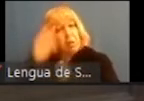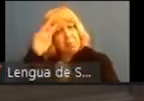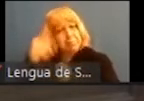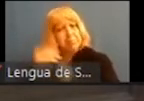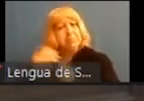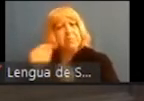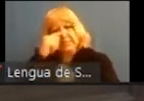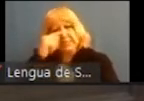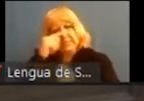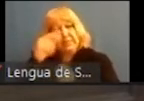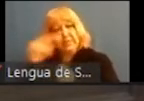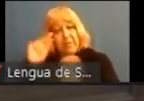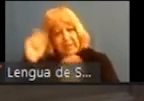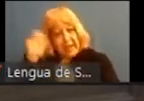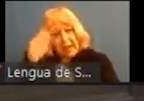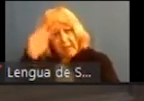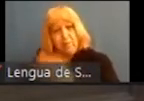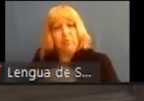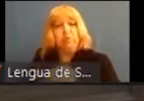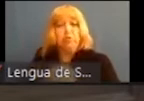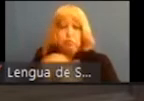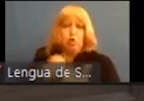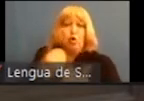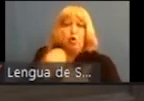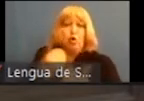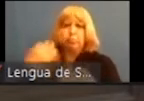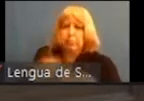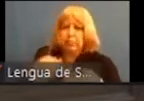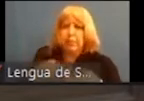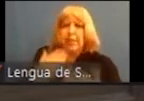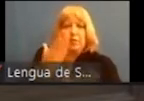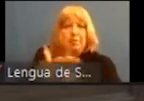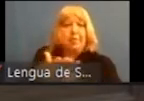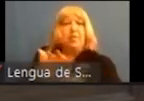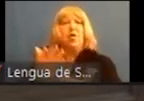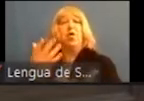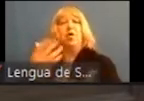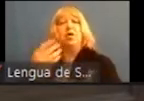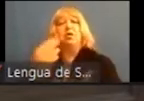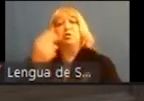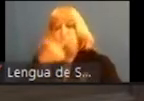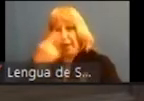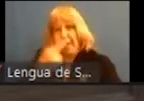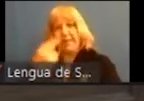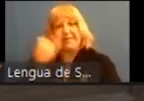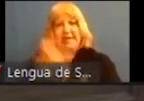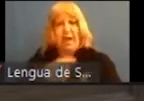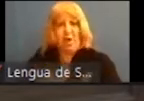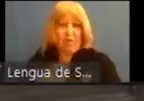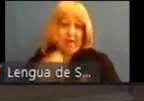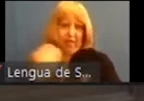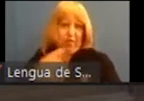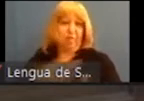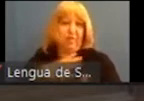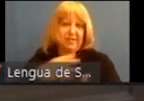eso. Y mire que me porté bien con el doctor Suárez. Le pedí una audiencia antes que asumiera, ya era gobernador electo, no había asumido.